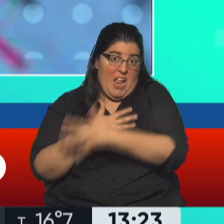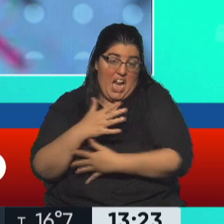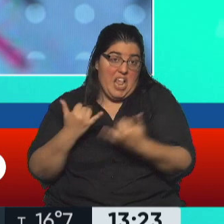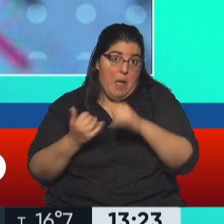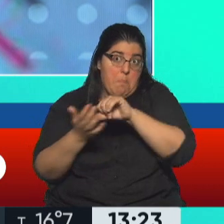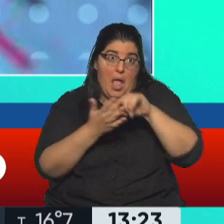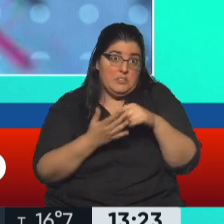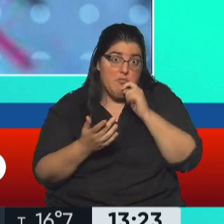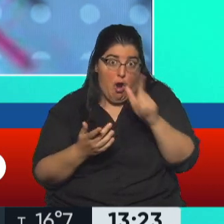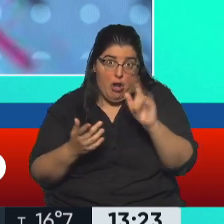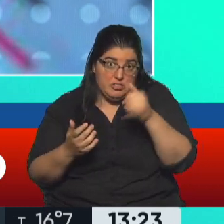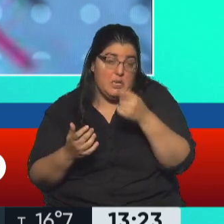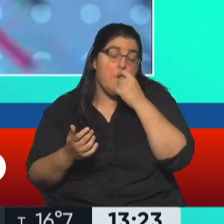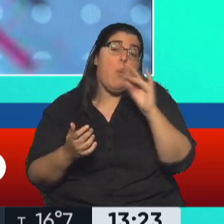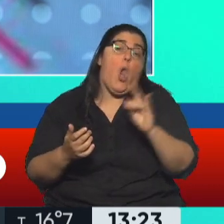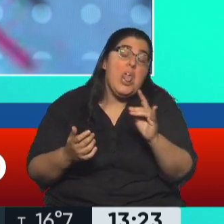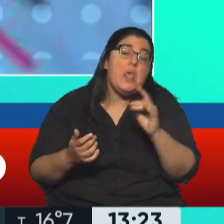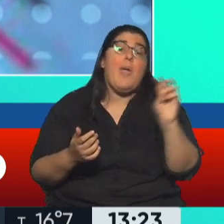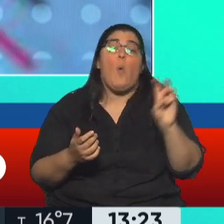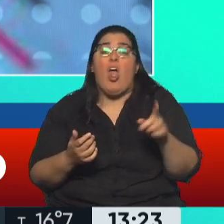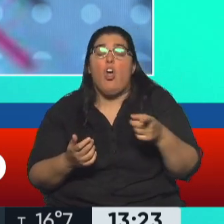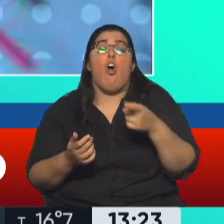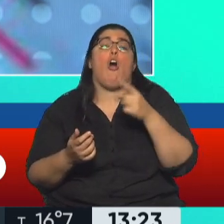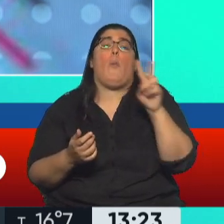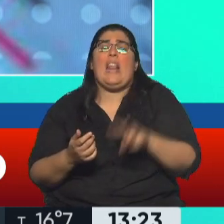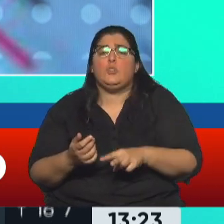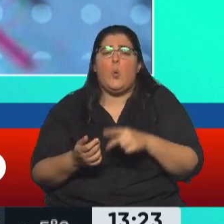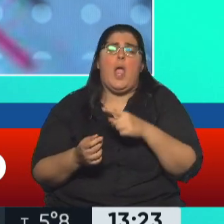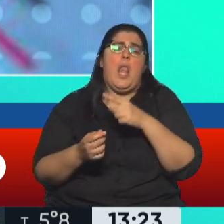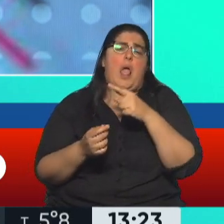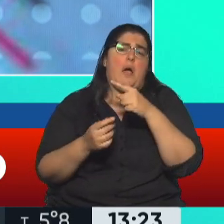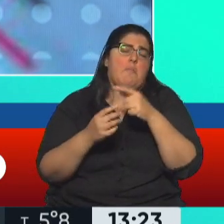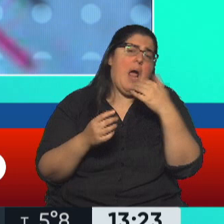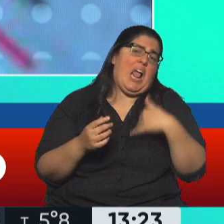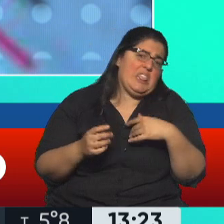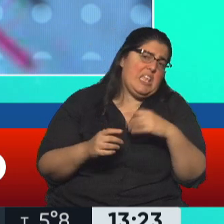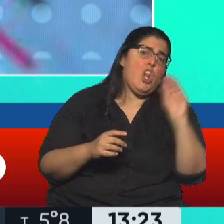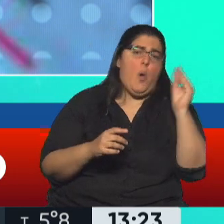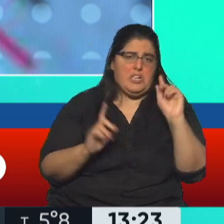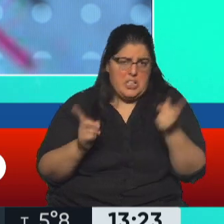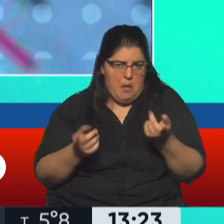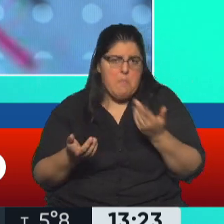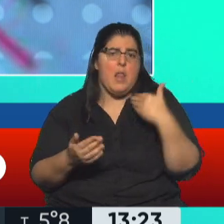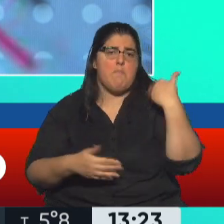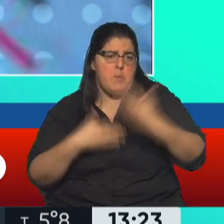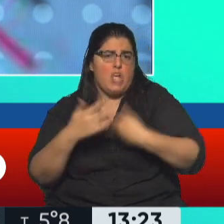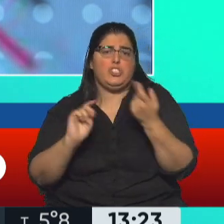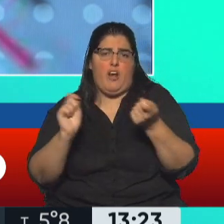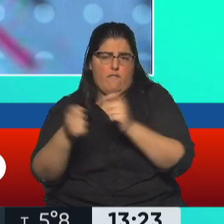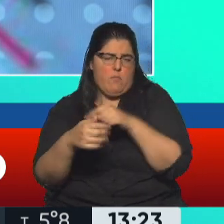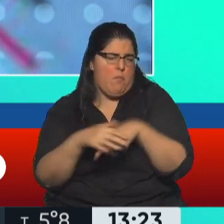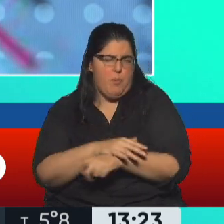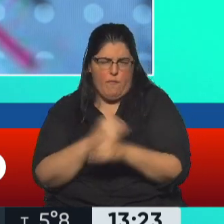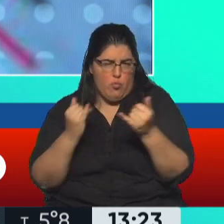se concretaron en el pasado, en Bolivia, en Ecuador, en Venezuela, incluso a su modo en otros países como Argentina y Brasil también hubo procesos de reforma muy